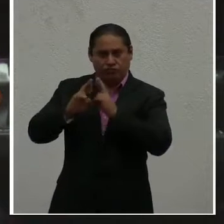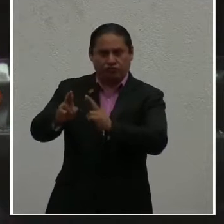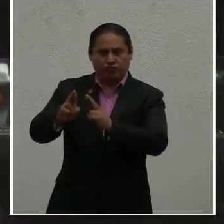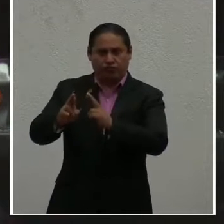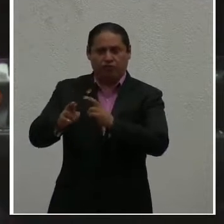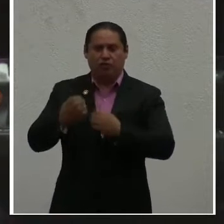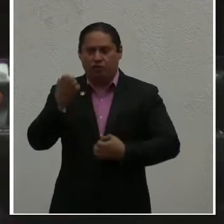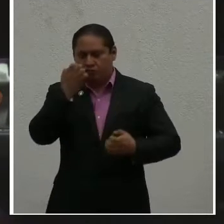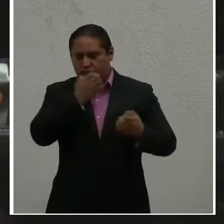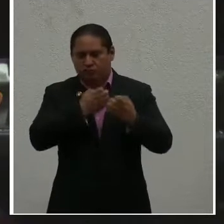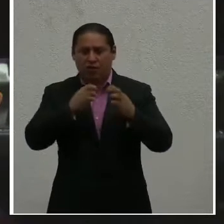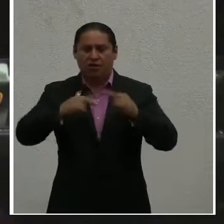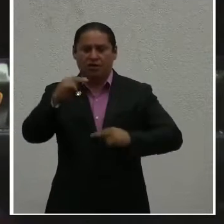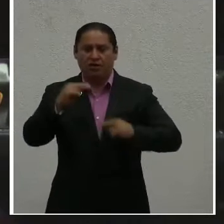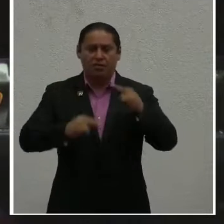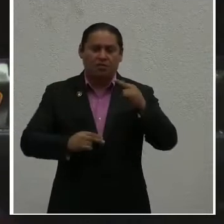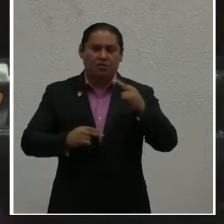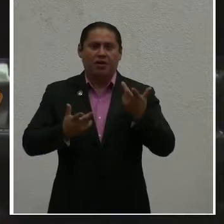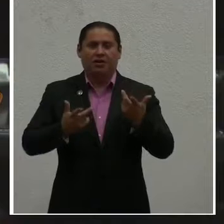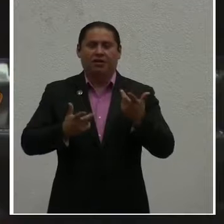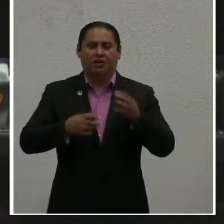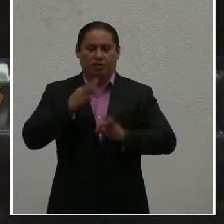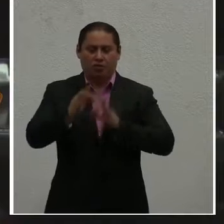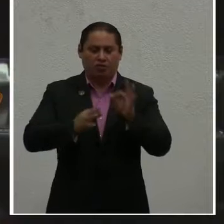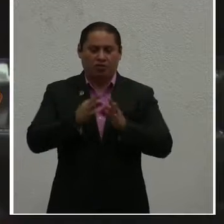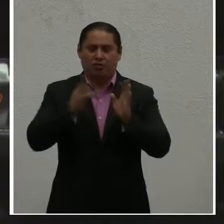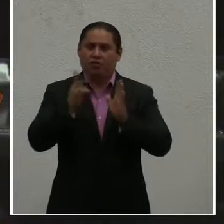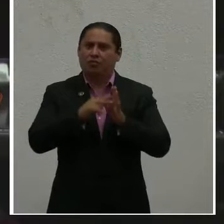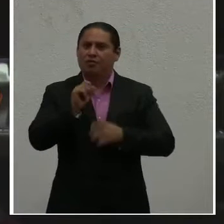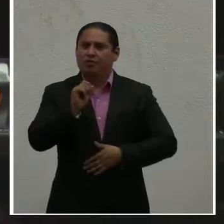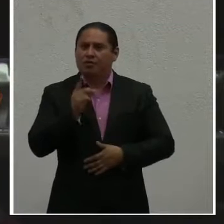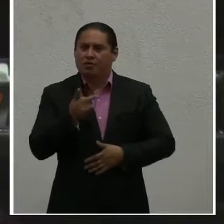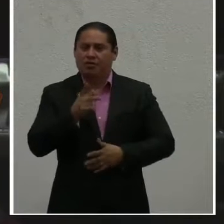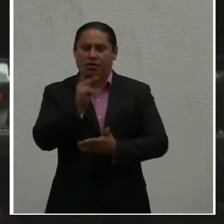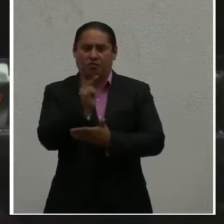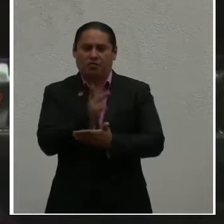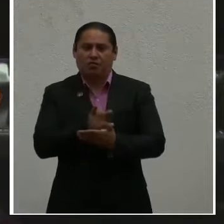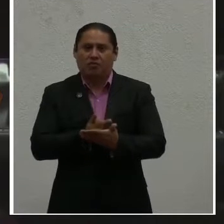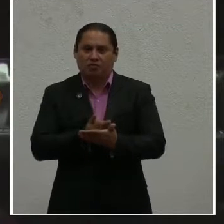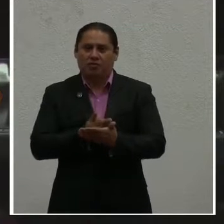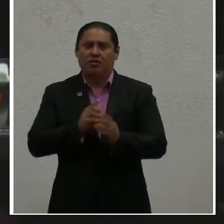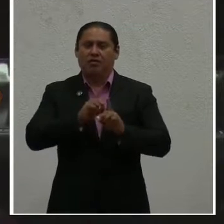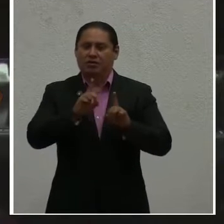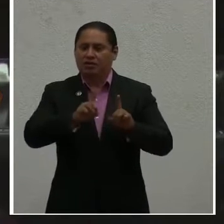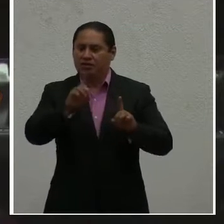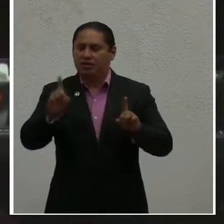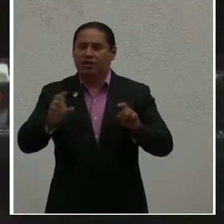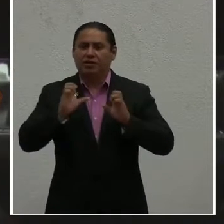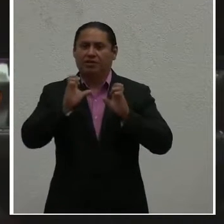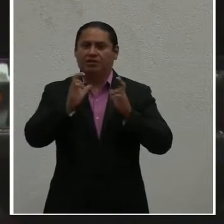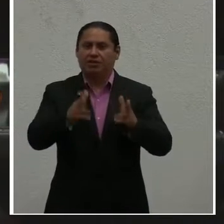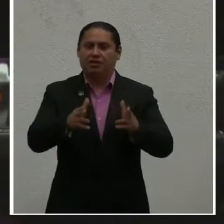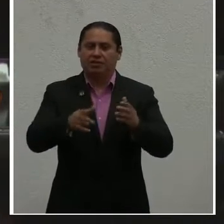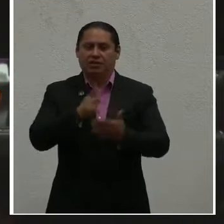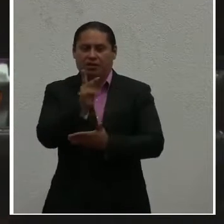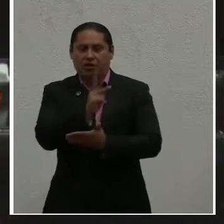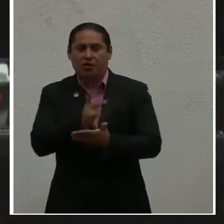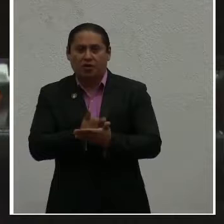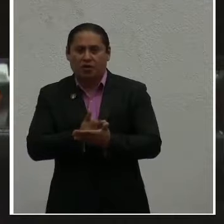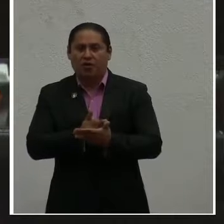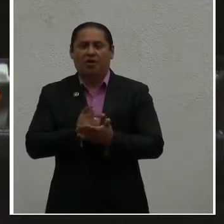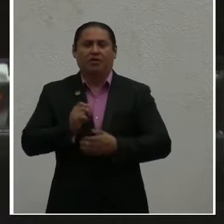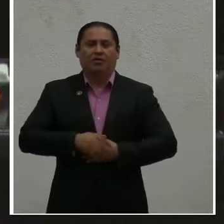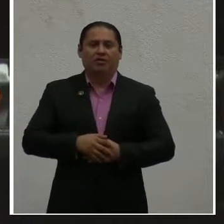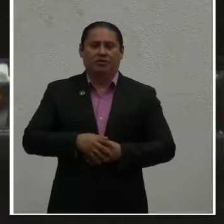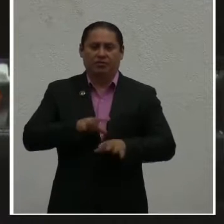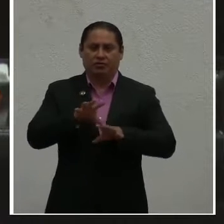evaluación de nivel de cumplimiento 2021 del Plan Estatal de Desarrollo Chiapas y Programas